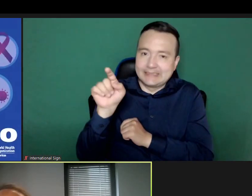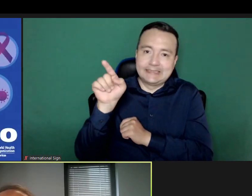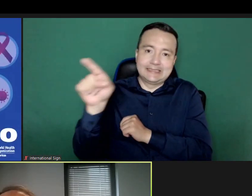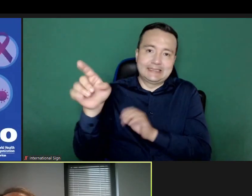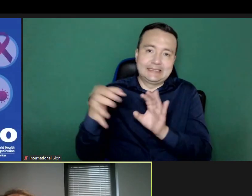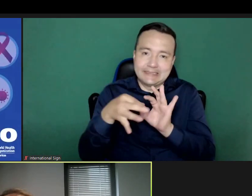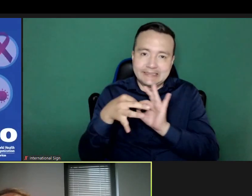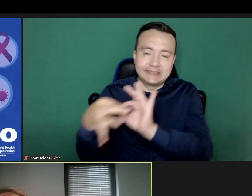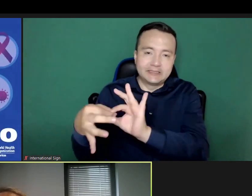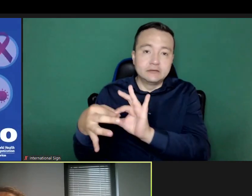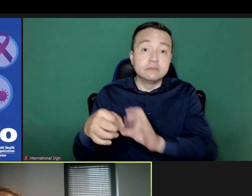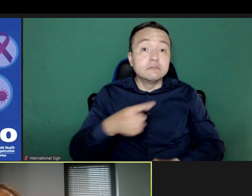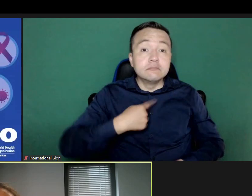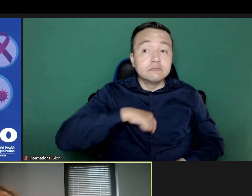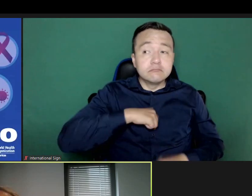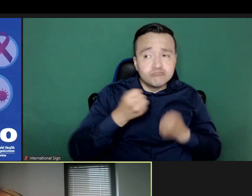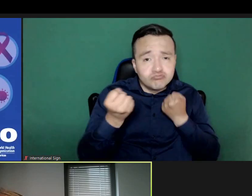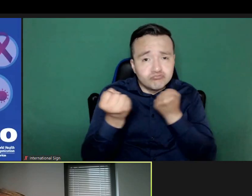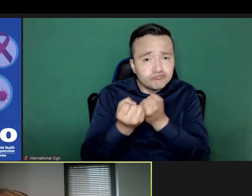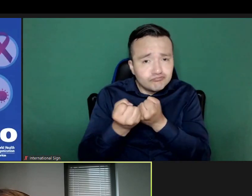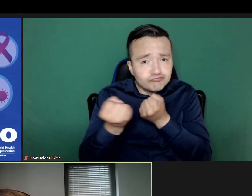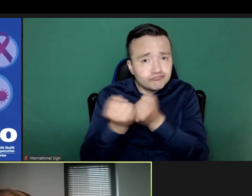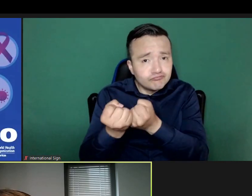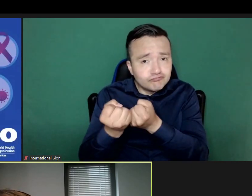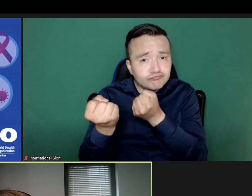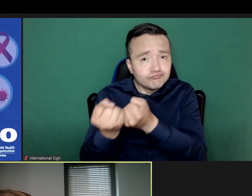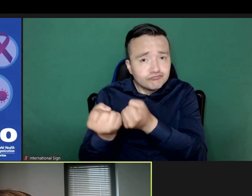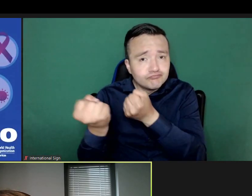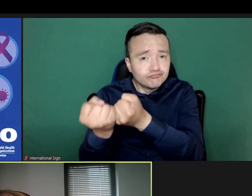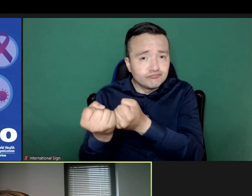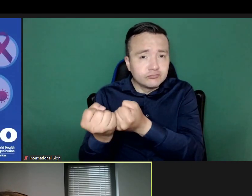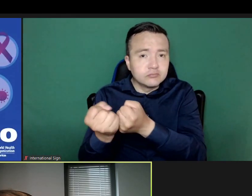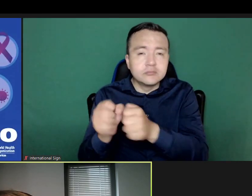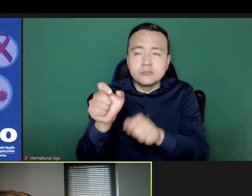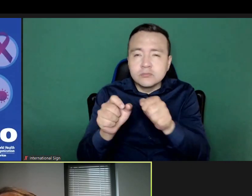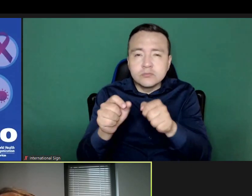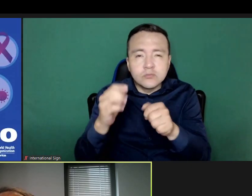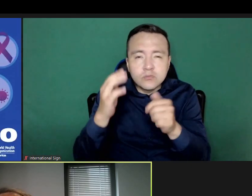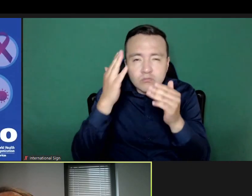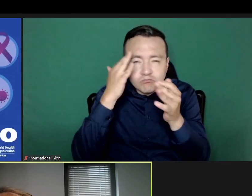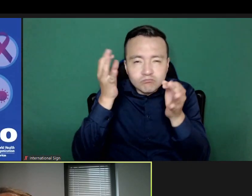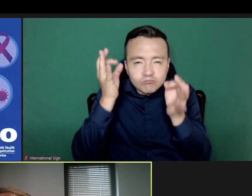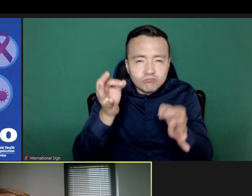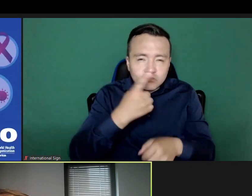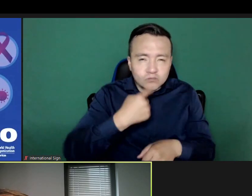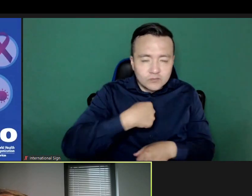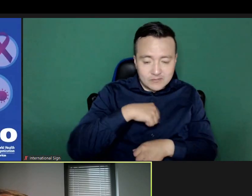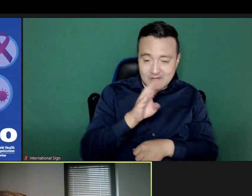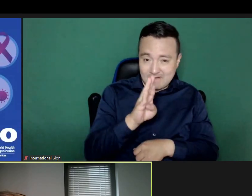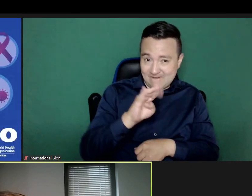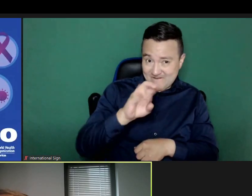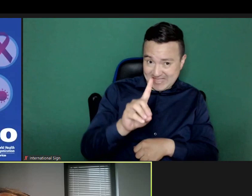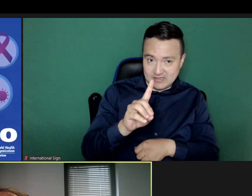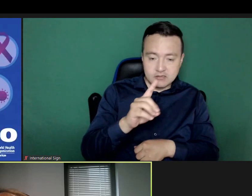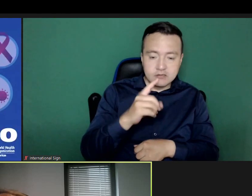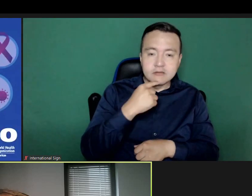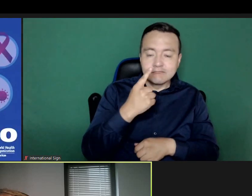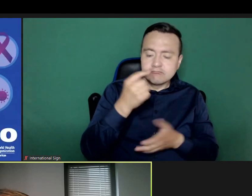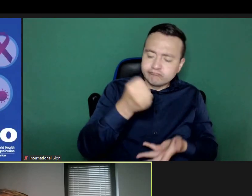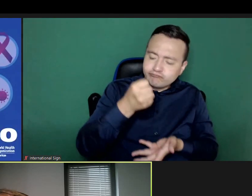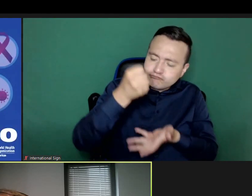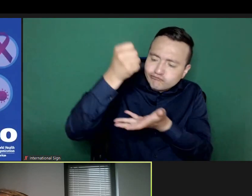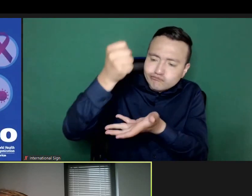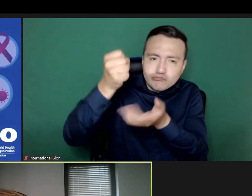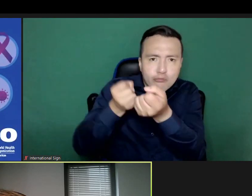no conoce el lenguaje técnico del banco, el apoyo fiscal a los países,